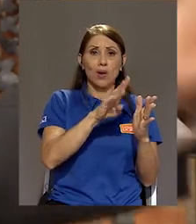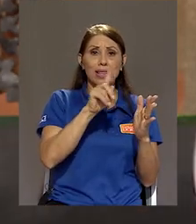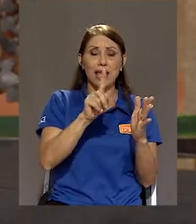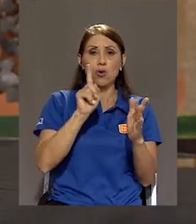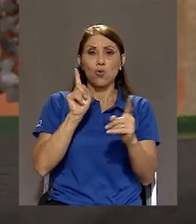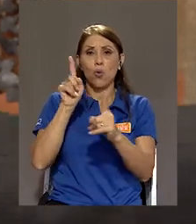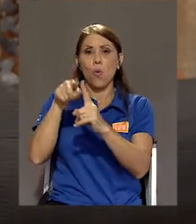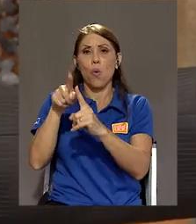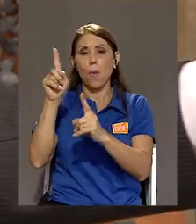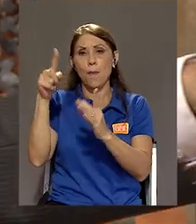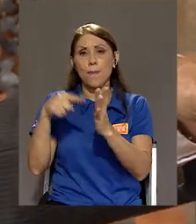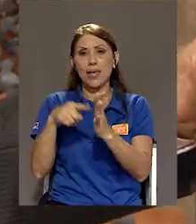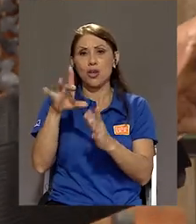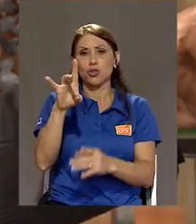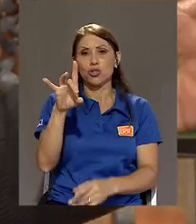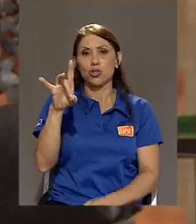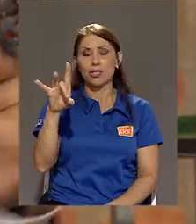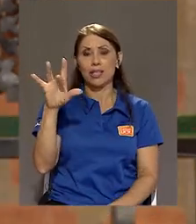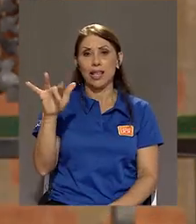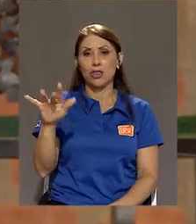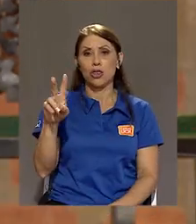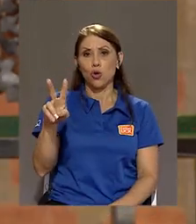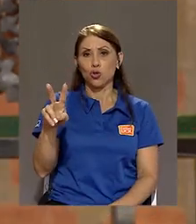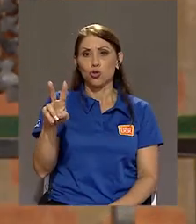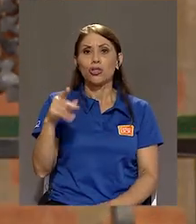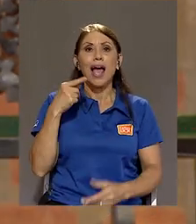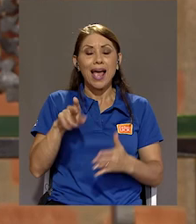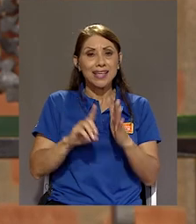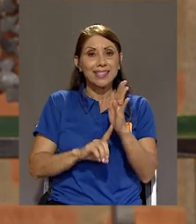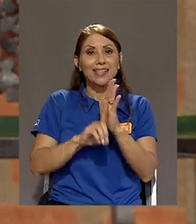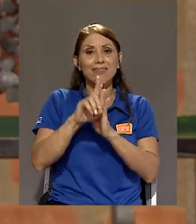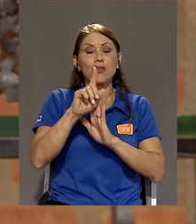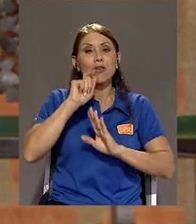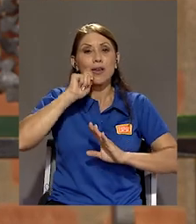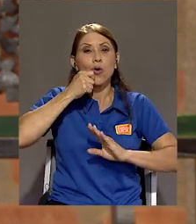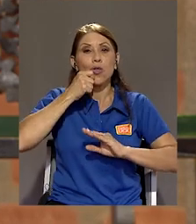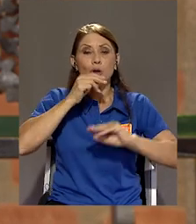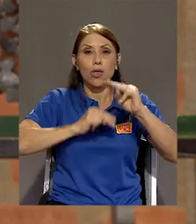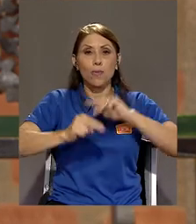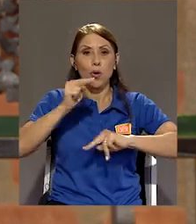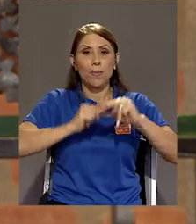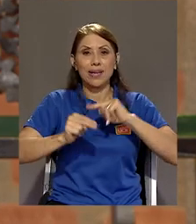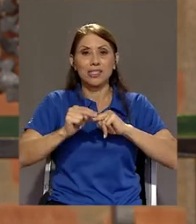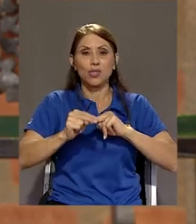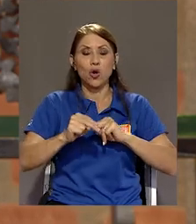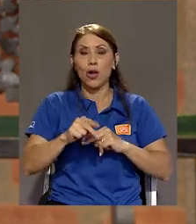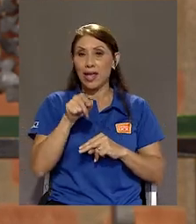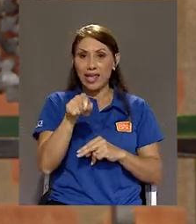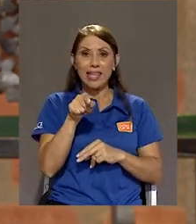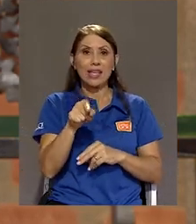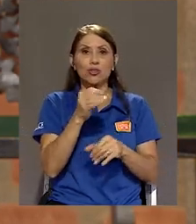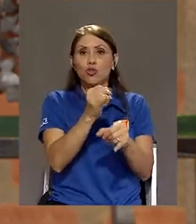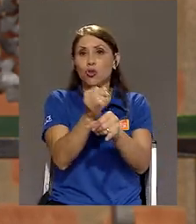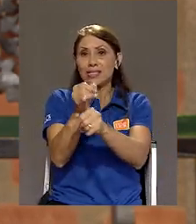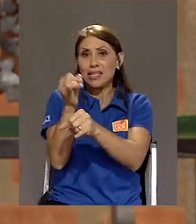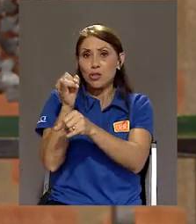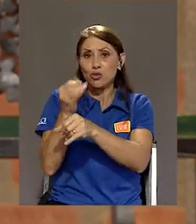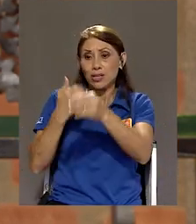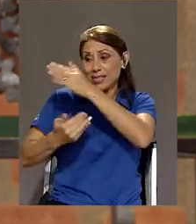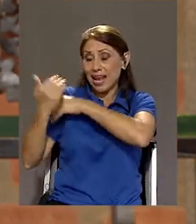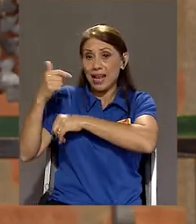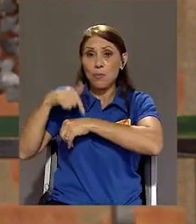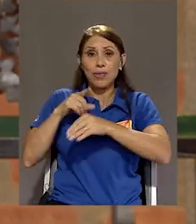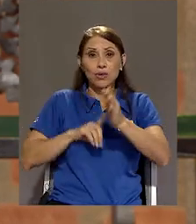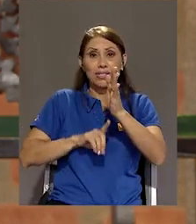1841 y 1882 se desarrolla el Código de Comercio, 1852, que son instituciones que cuando